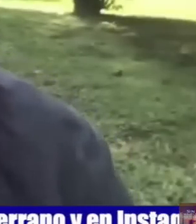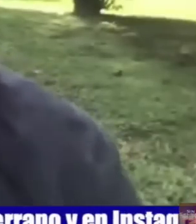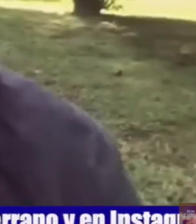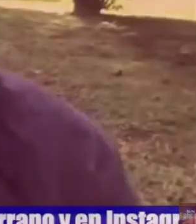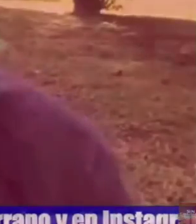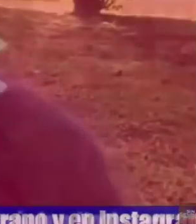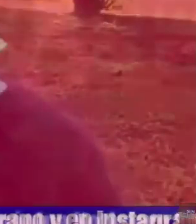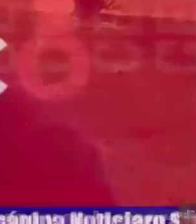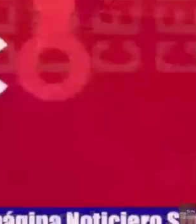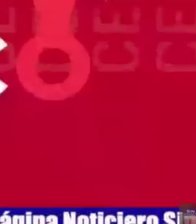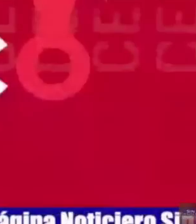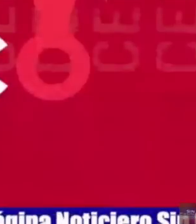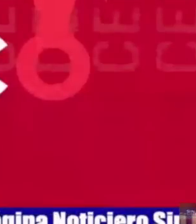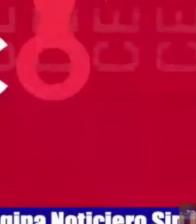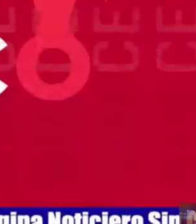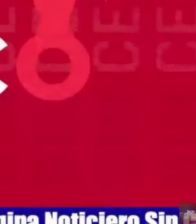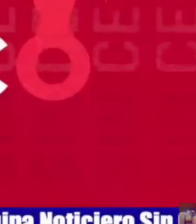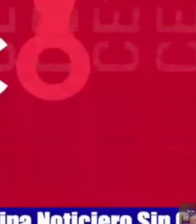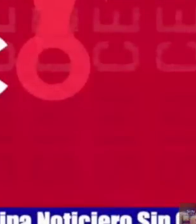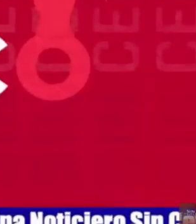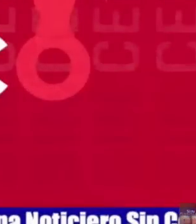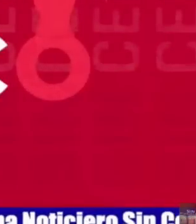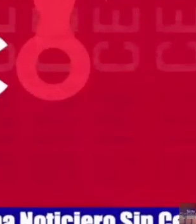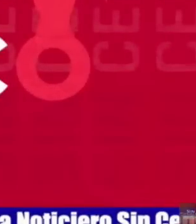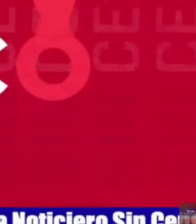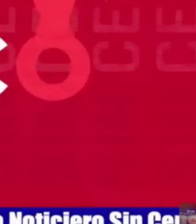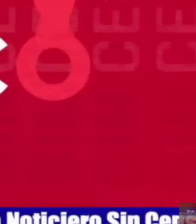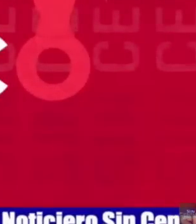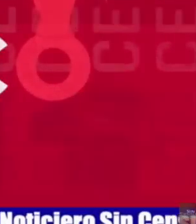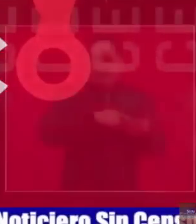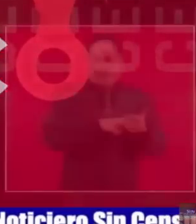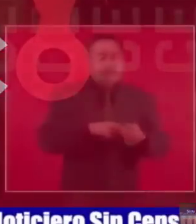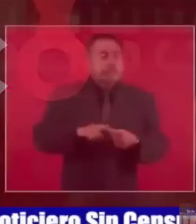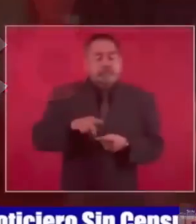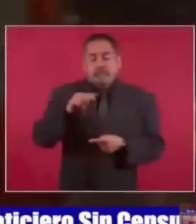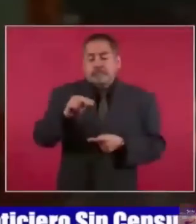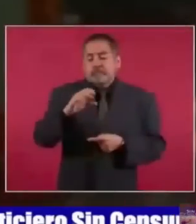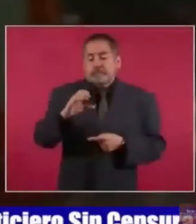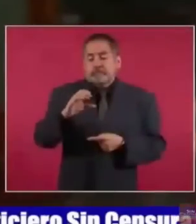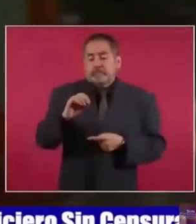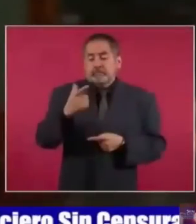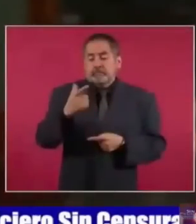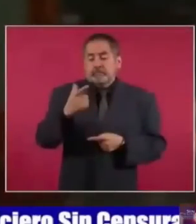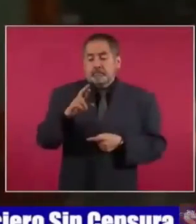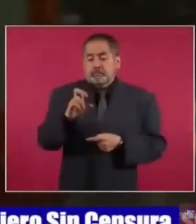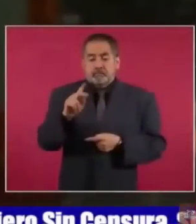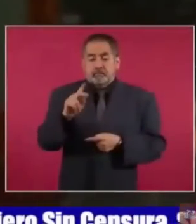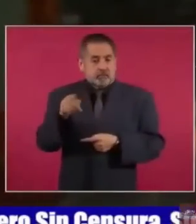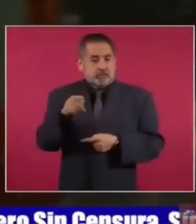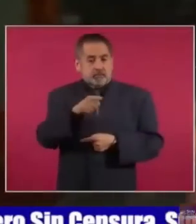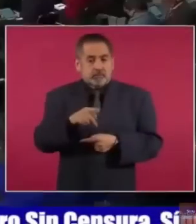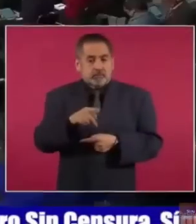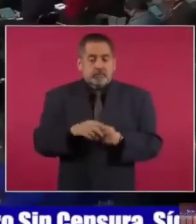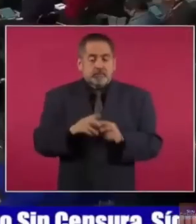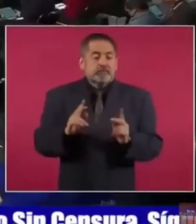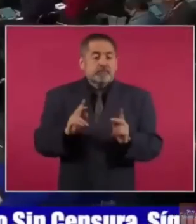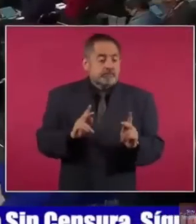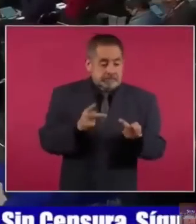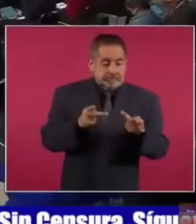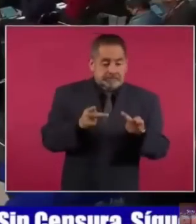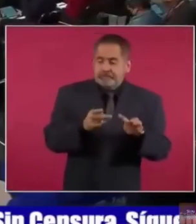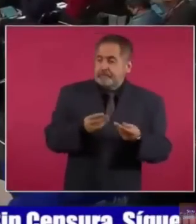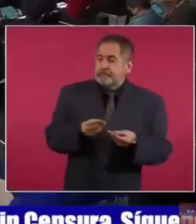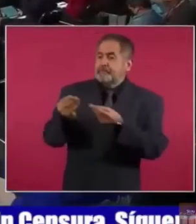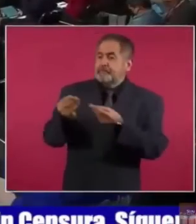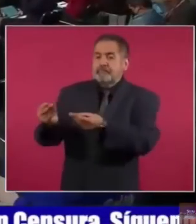es honesto al exhibir su postura ideológica como imparcial, como